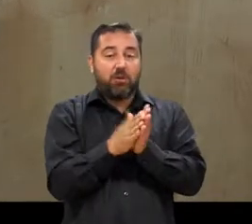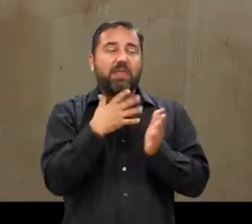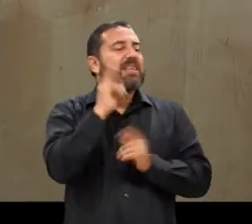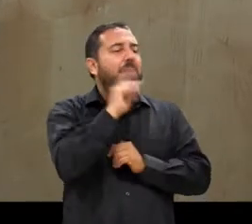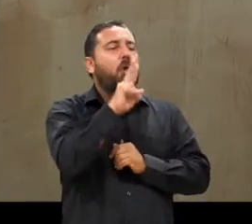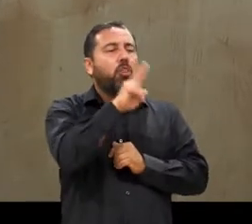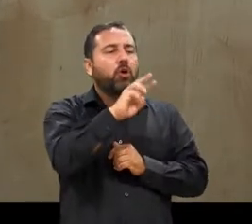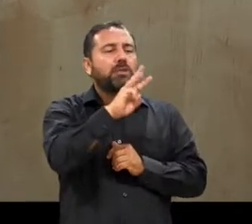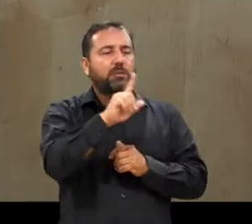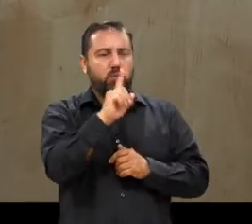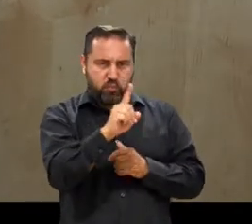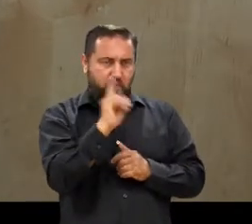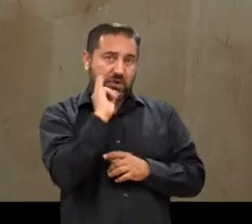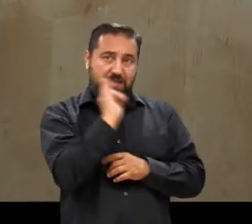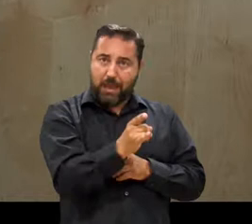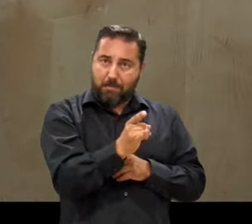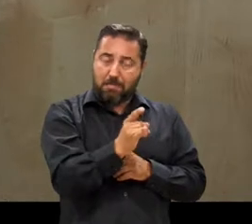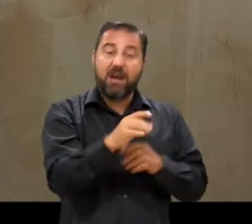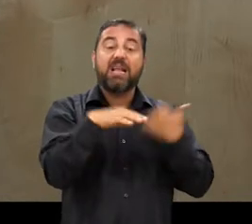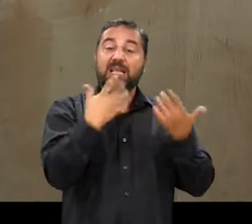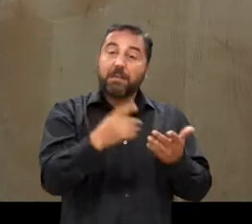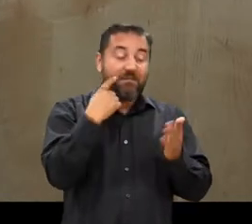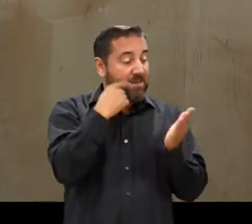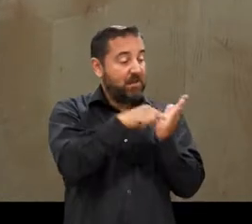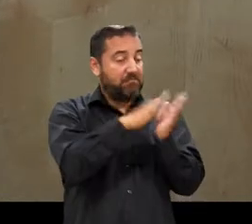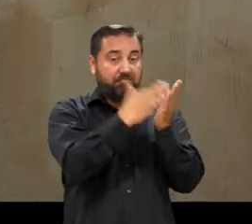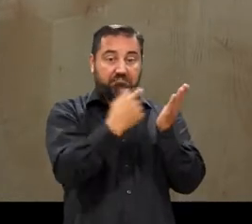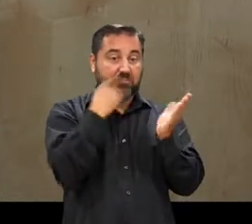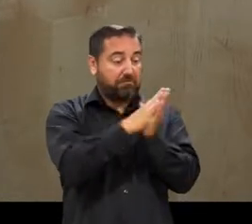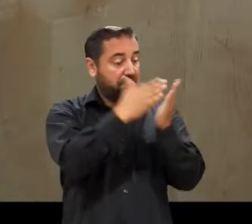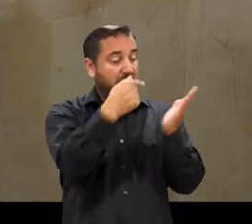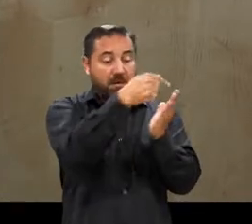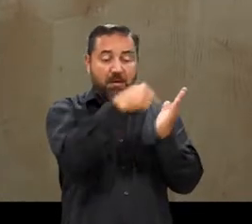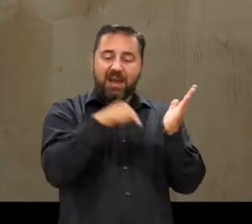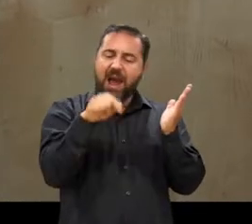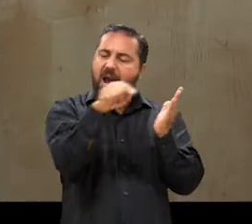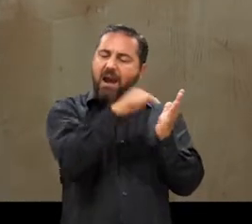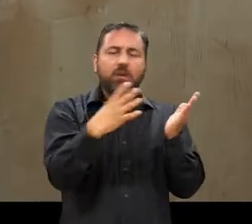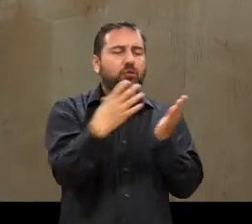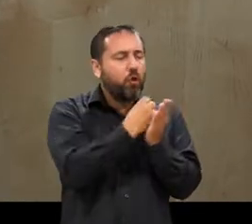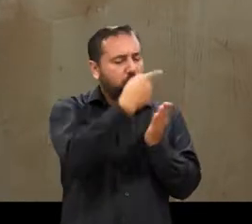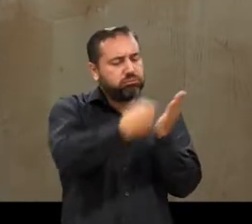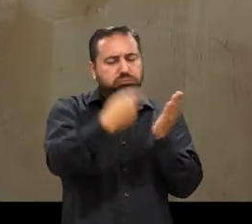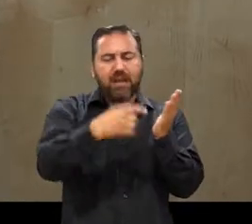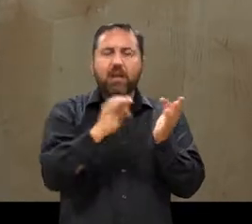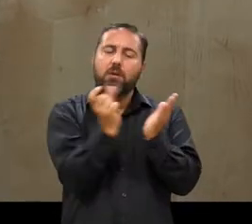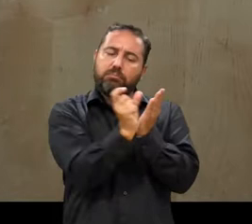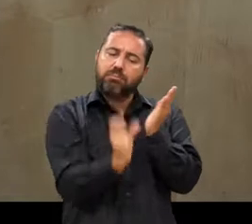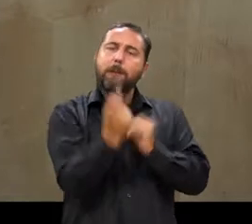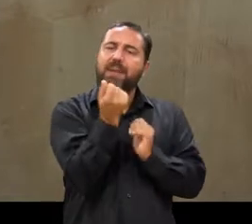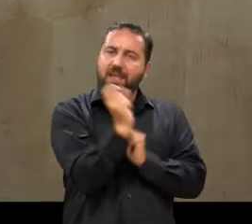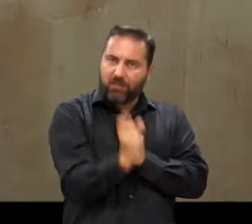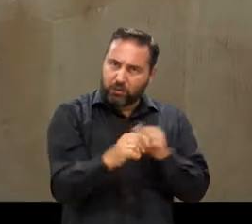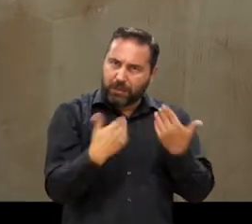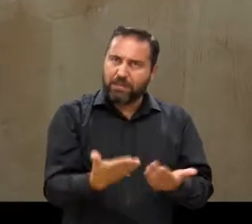con mis compañeros, tiene que llamar al 231. ¿Vale? Y también dentro, como puede comprobar, tiene todo listado con todos